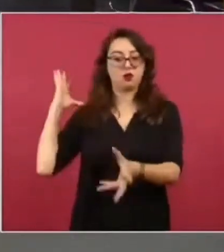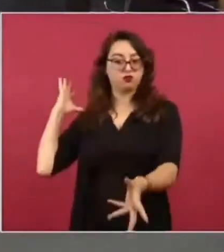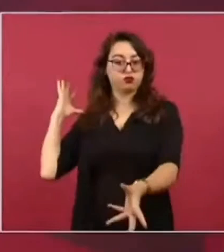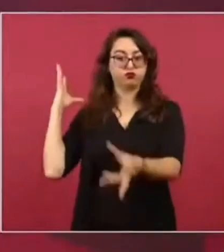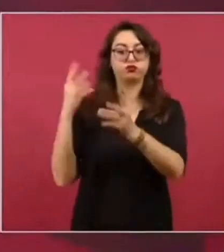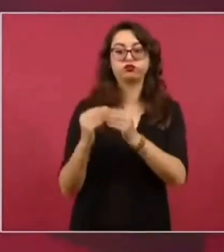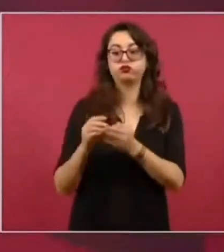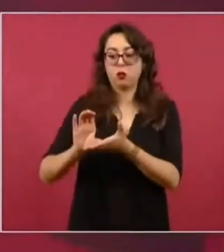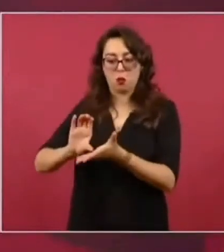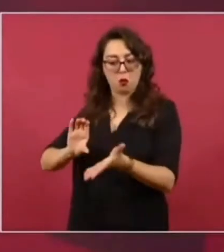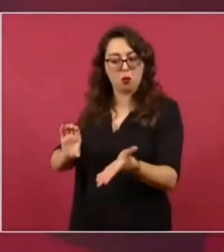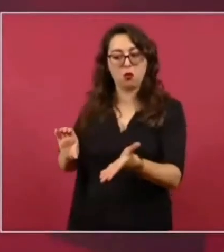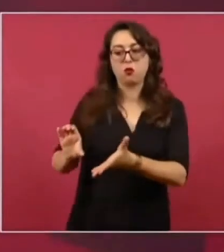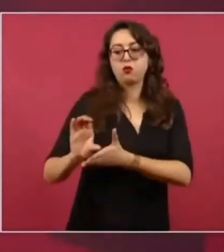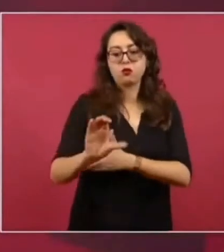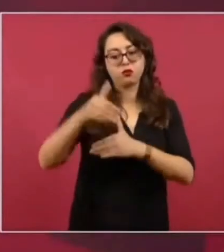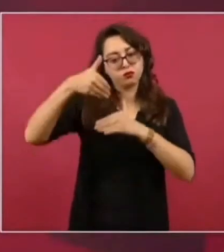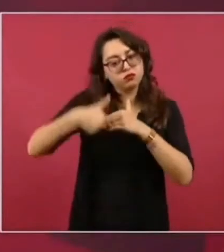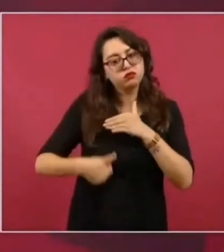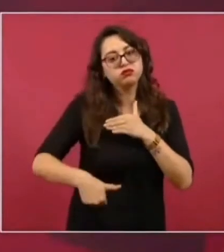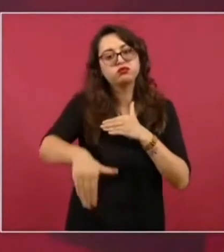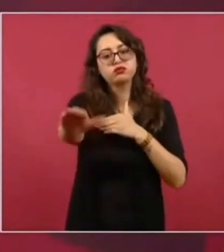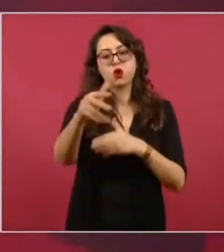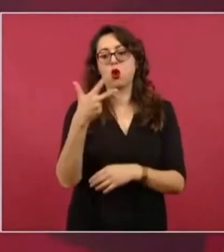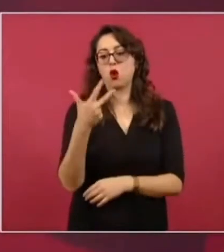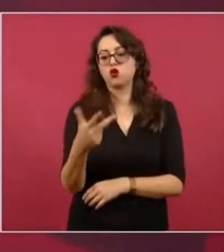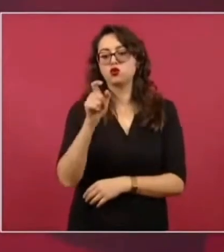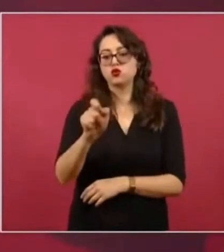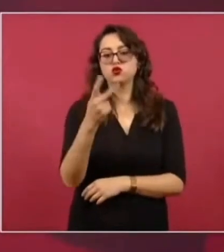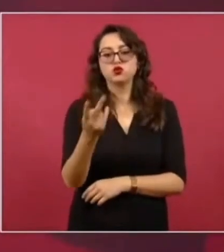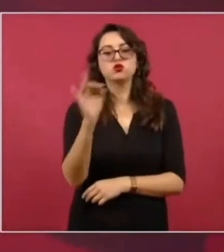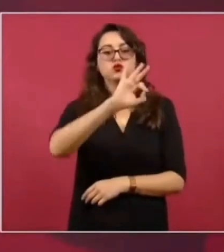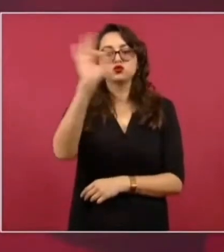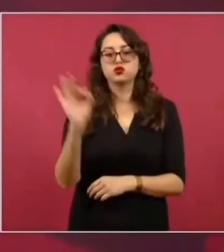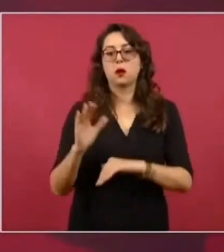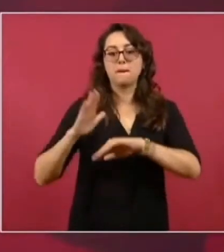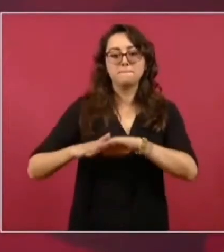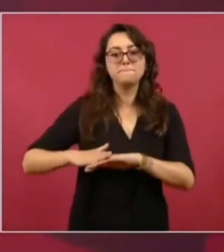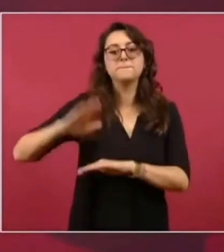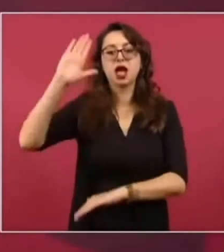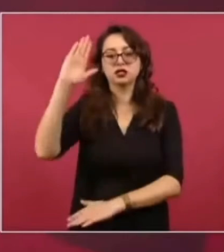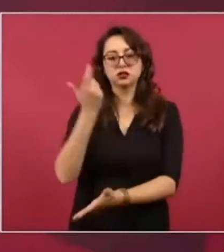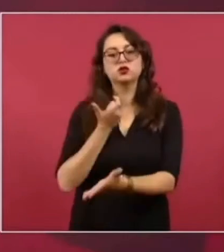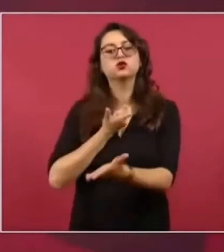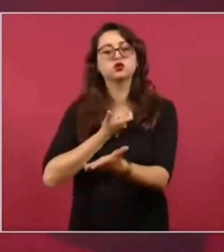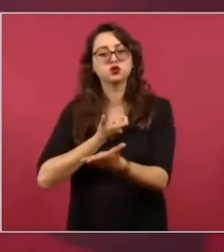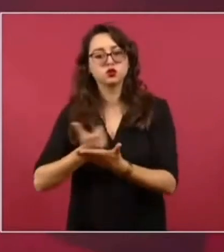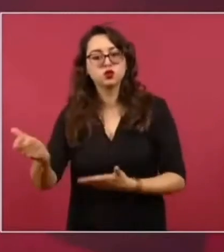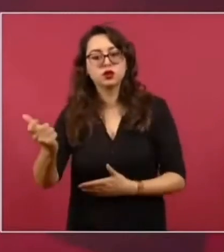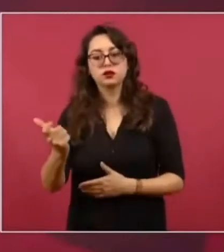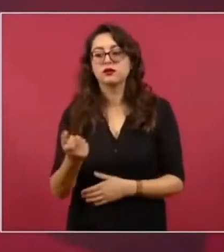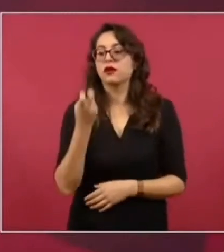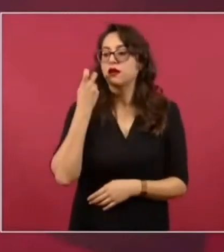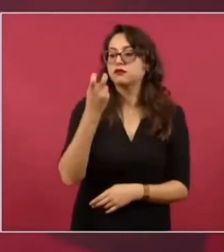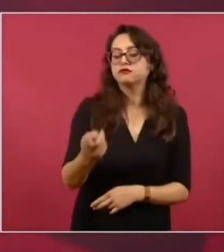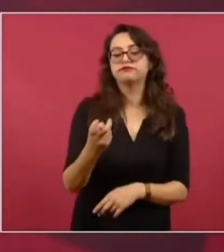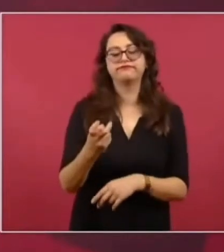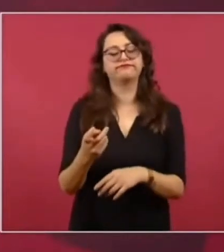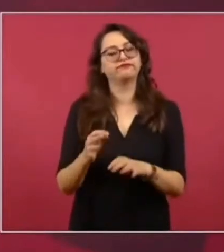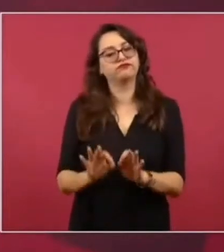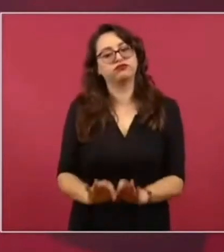8.2% en promedio. Y esto es lo que considero más importante.